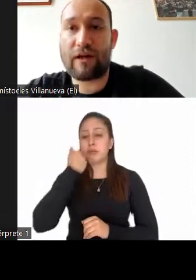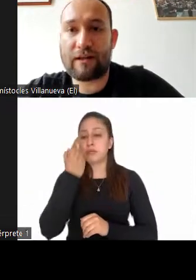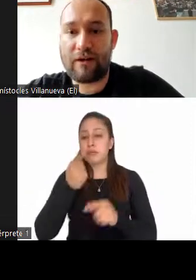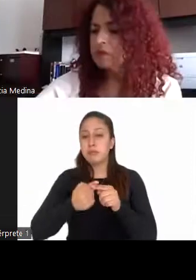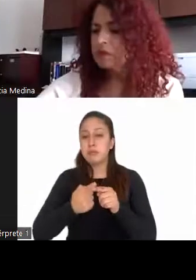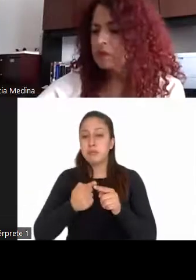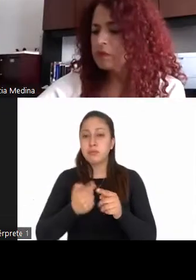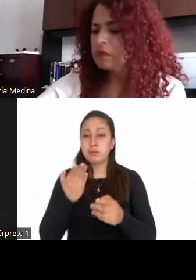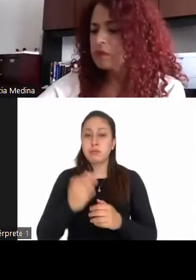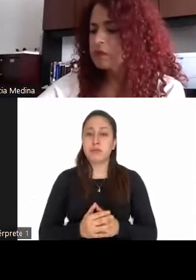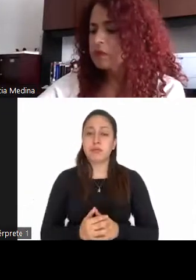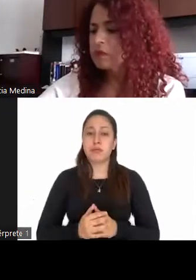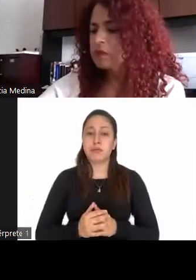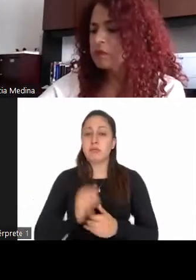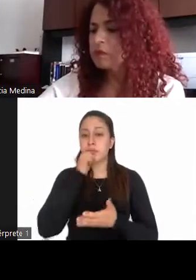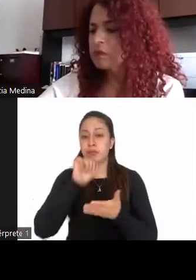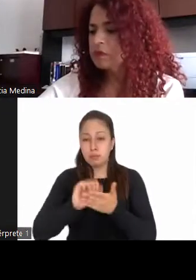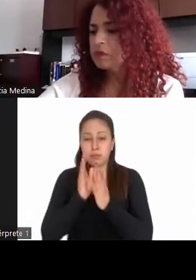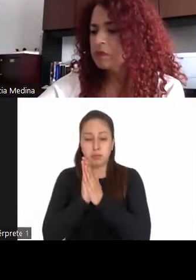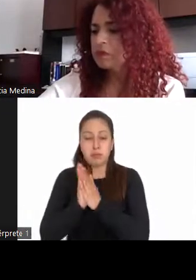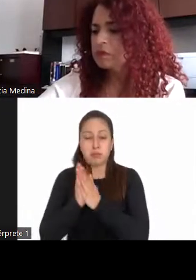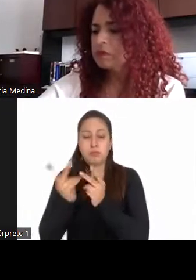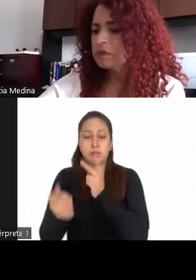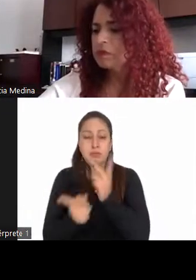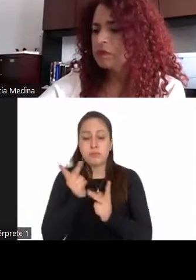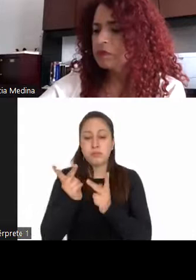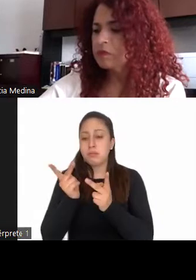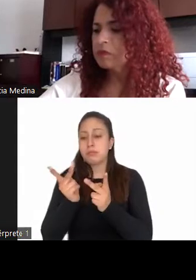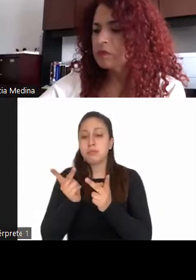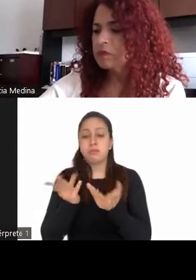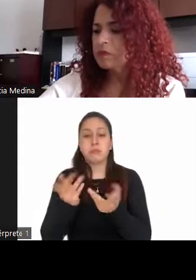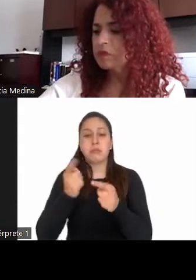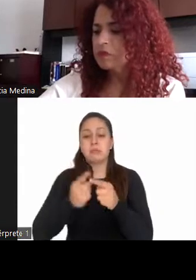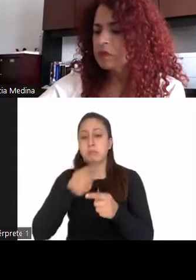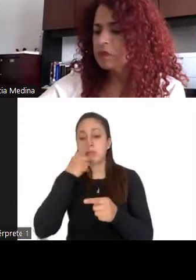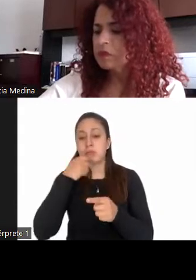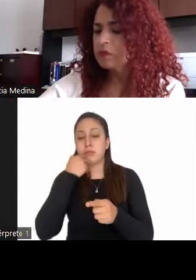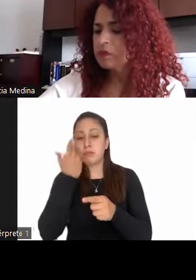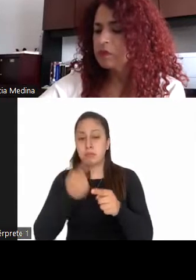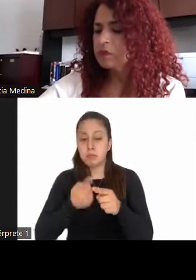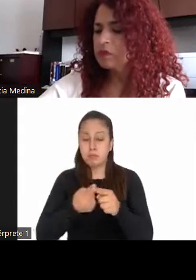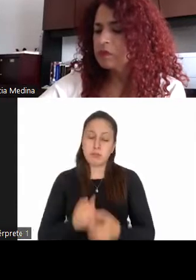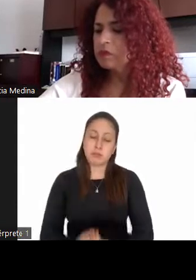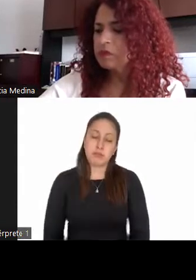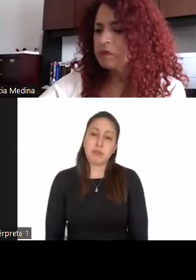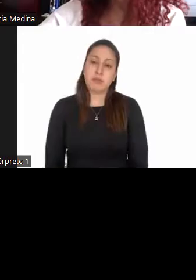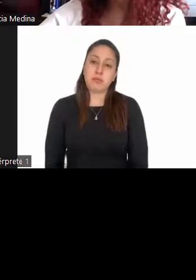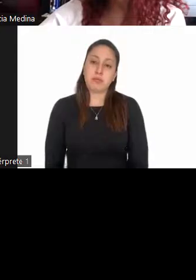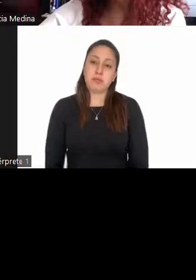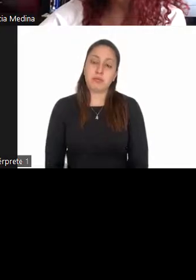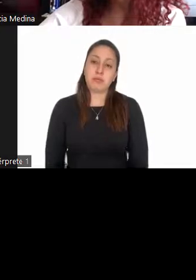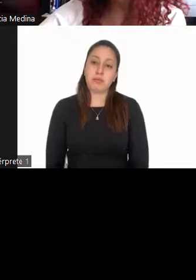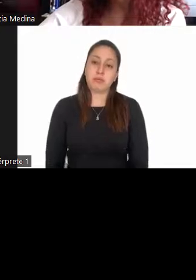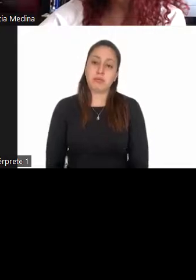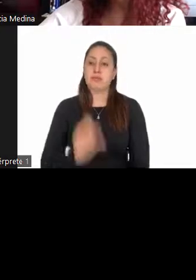Diputado secretario, ¿nos ayudaría tomando en orden el nombre de las diputadas y diputados que deseen hacer uso de la palabra? Le pido que me apunte también